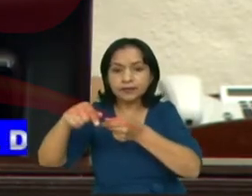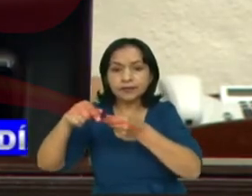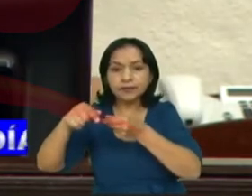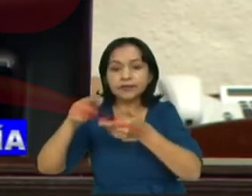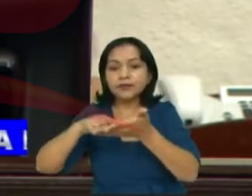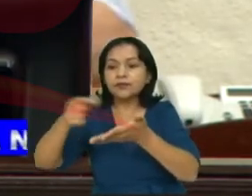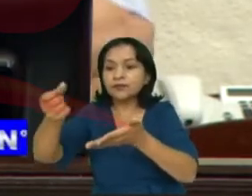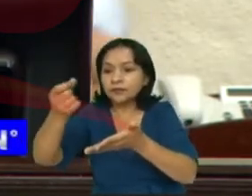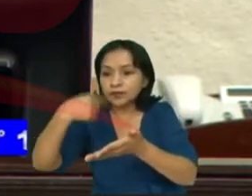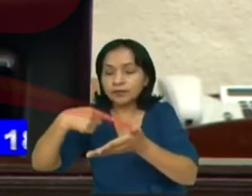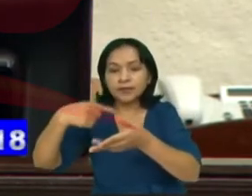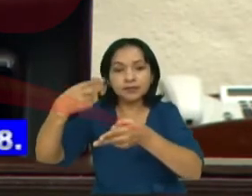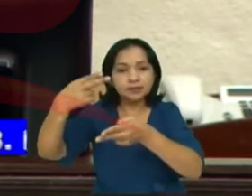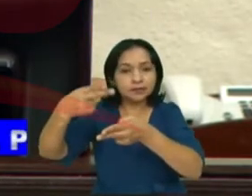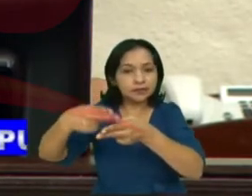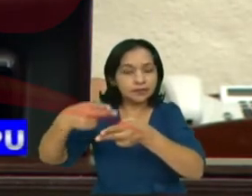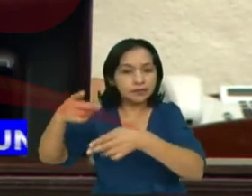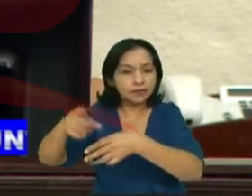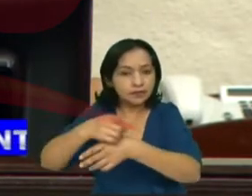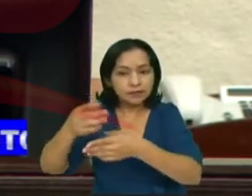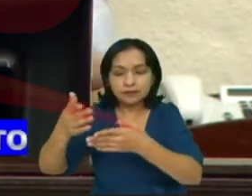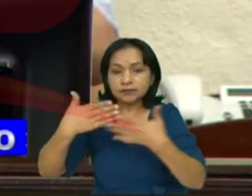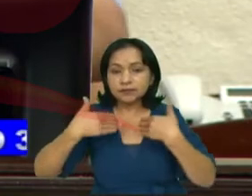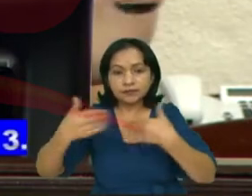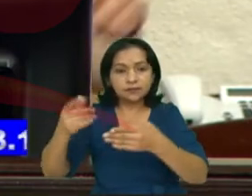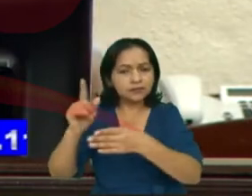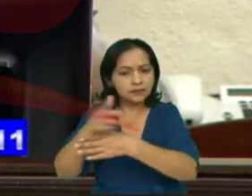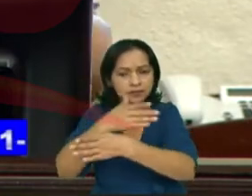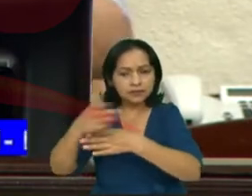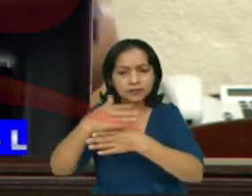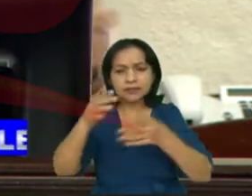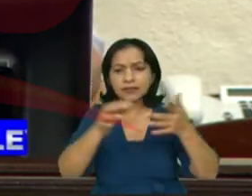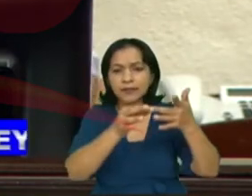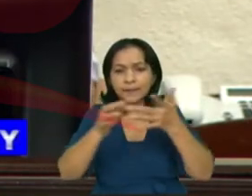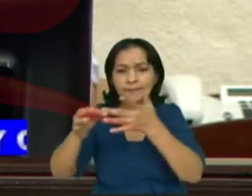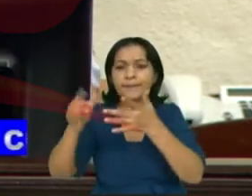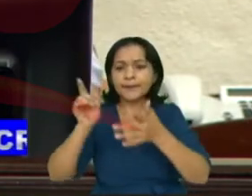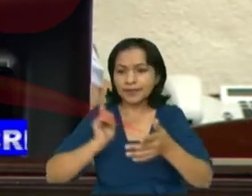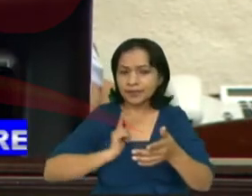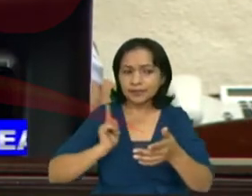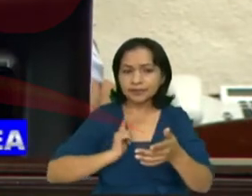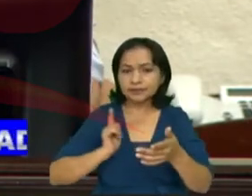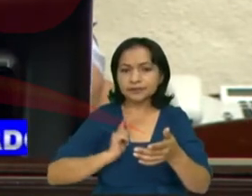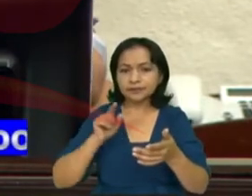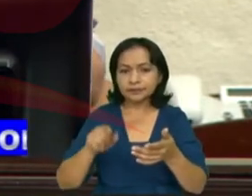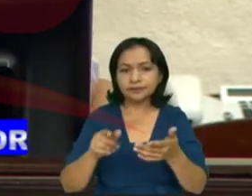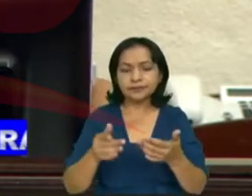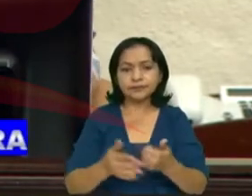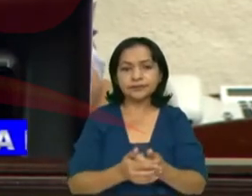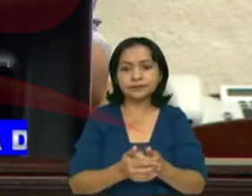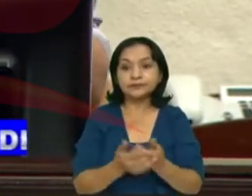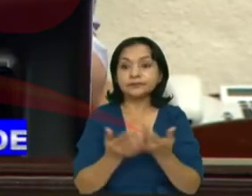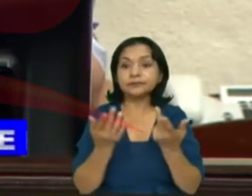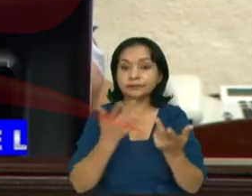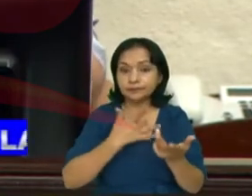Dirección de Registros Médicos, ahí está la dirección, son direcciones específicas que ya existen. Pero